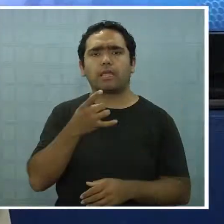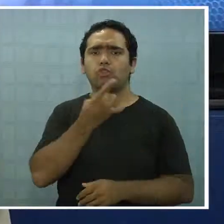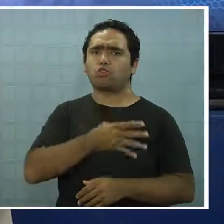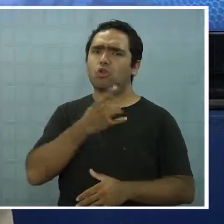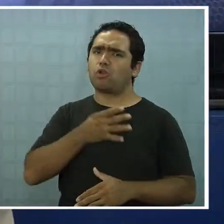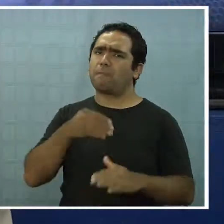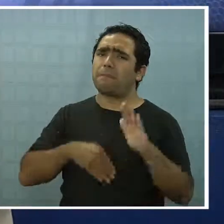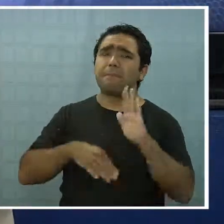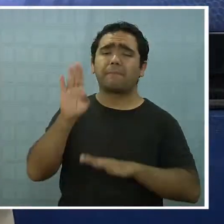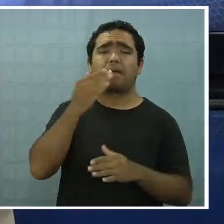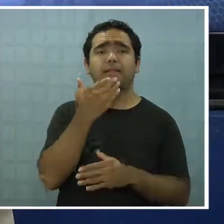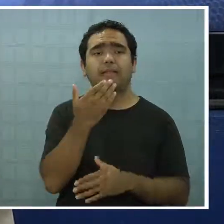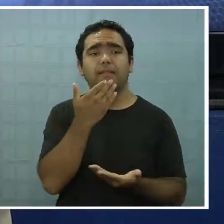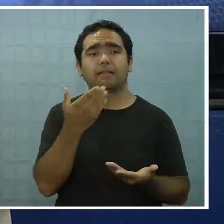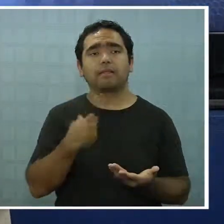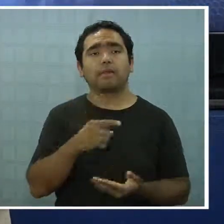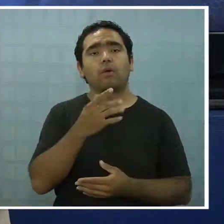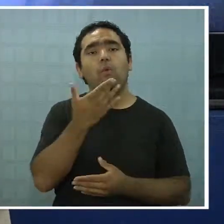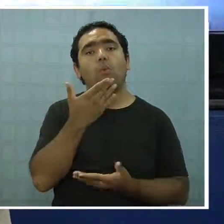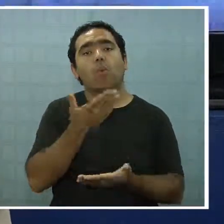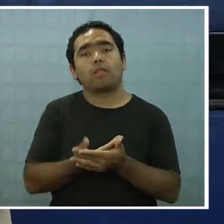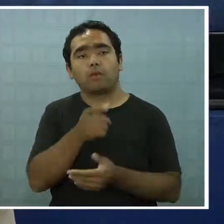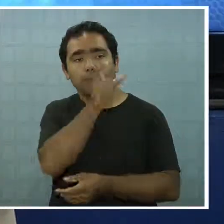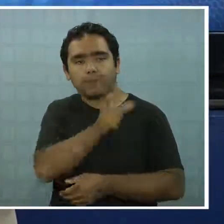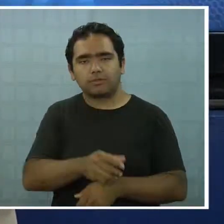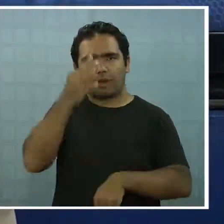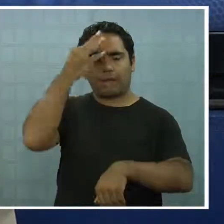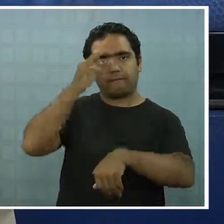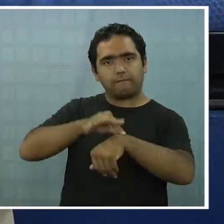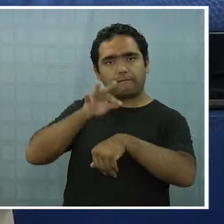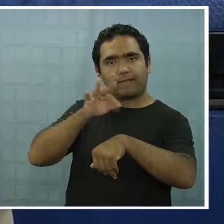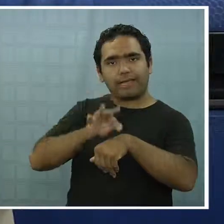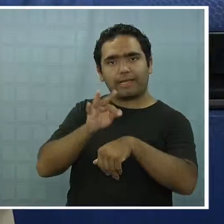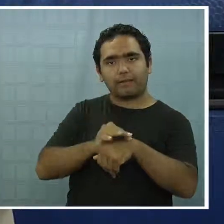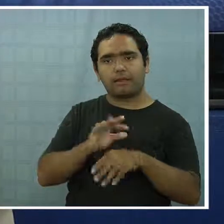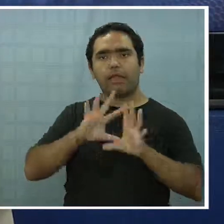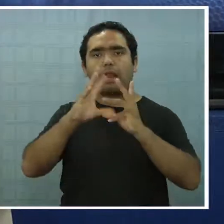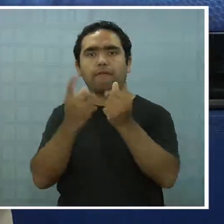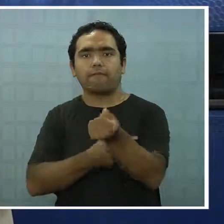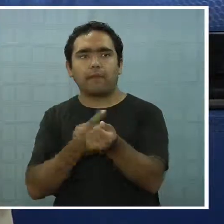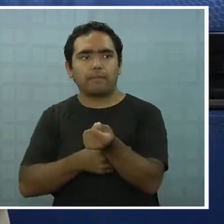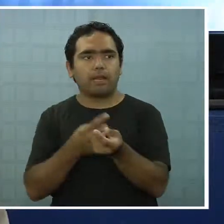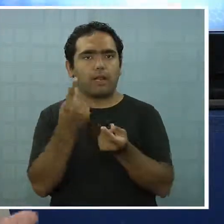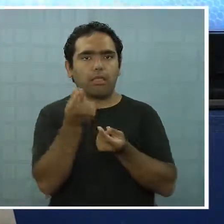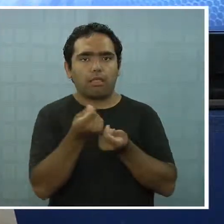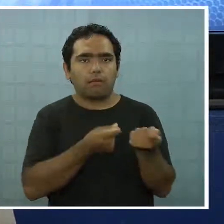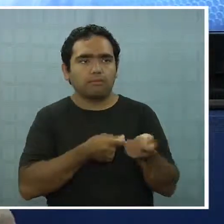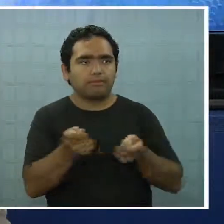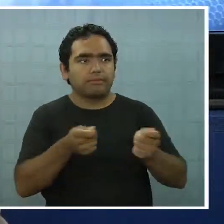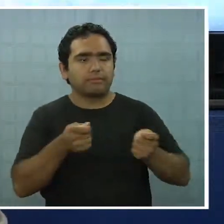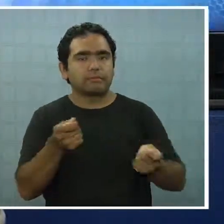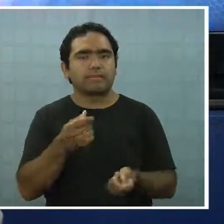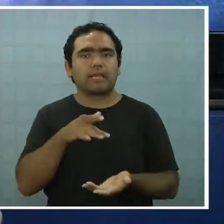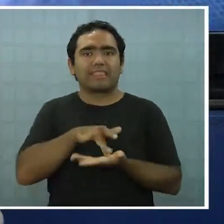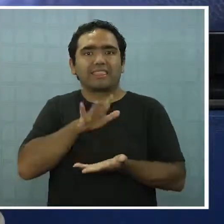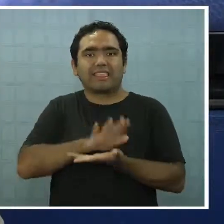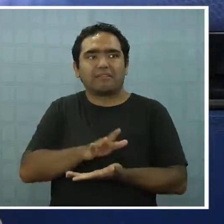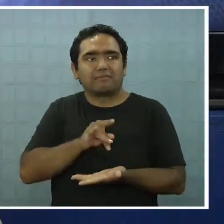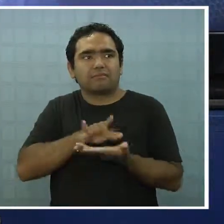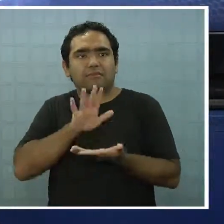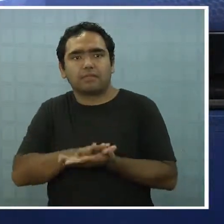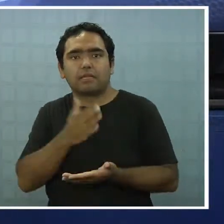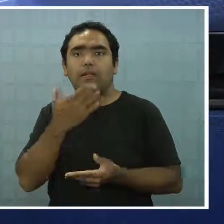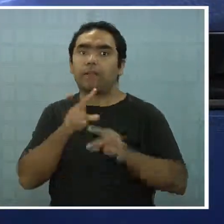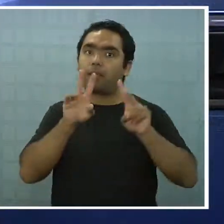todavía cuando alguien cae en una enfermedad y la verdad es que termina la familia endeudándose, que es un poco también el tema de la